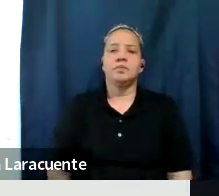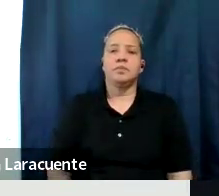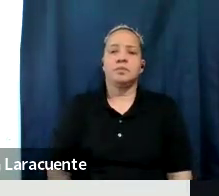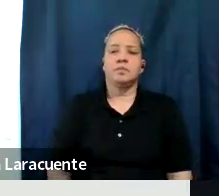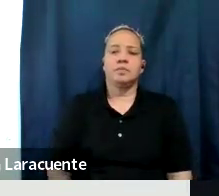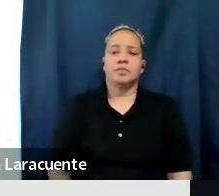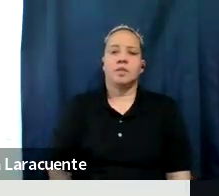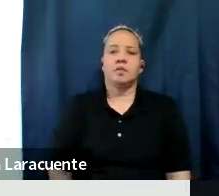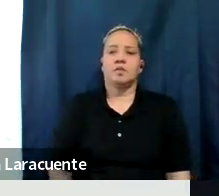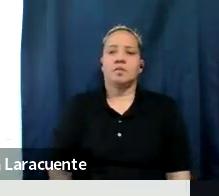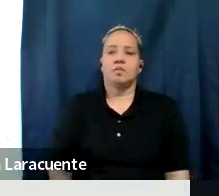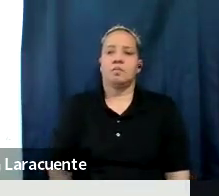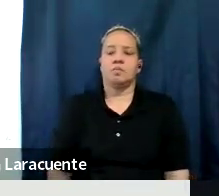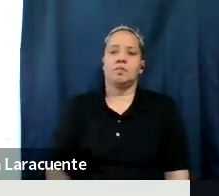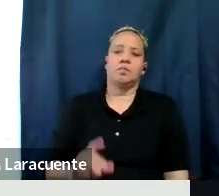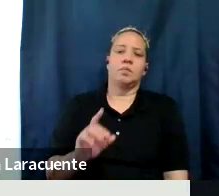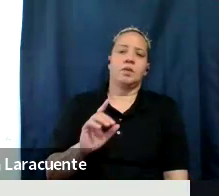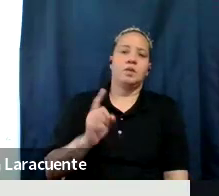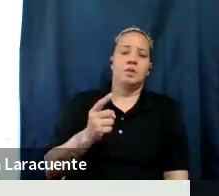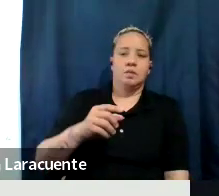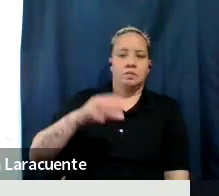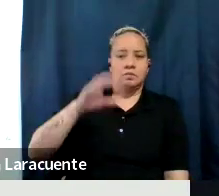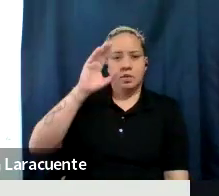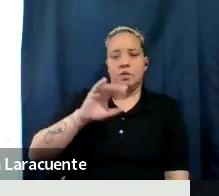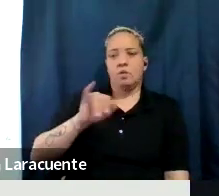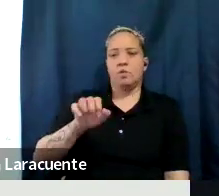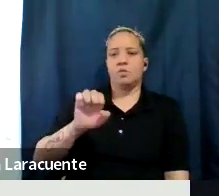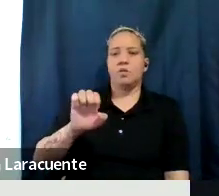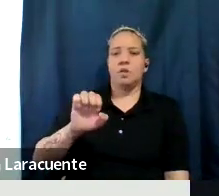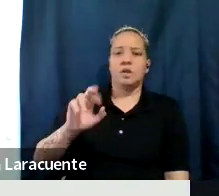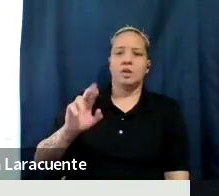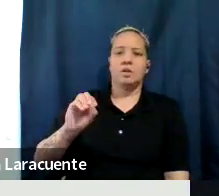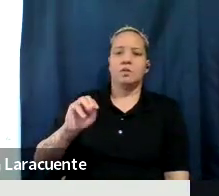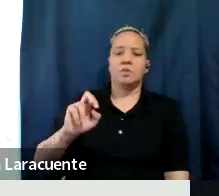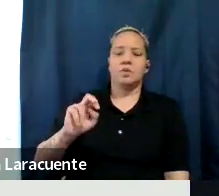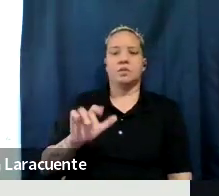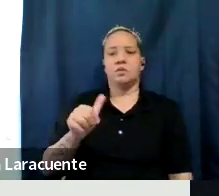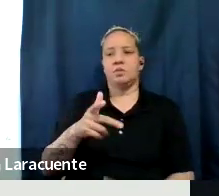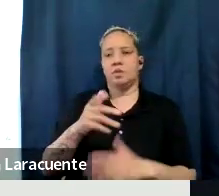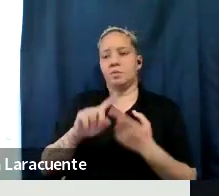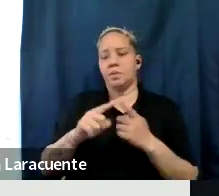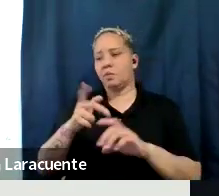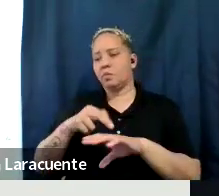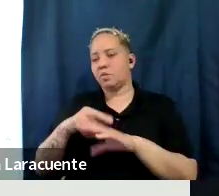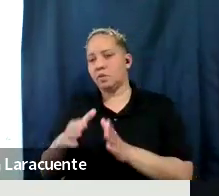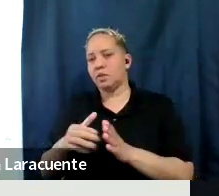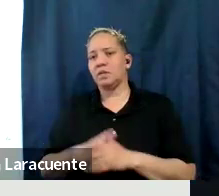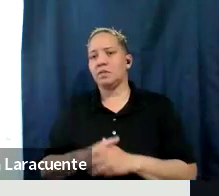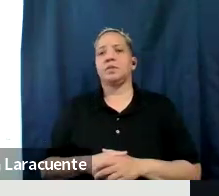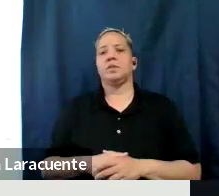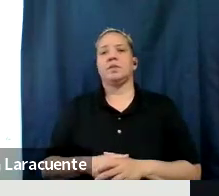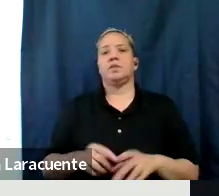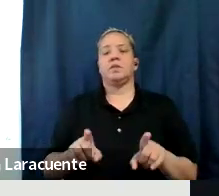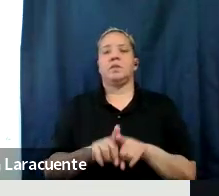bueno, primero quiero saludar a José Román, que es otro gran amigo puertorriqueño, también del sistema